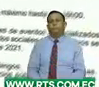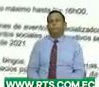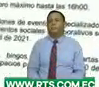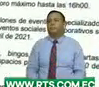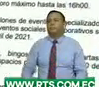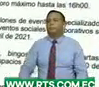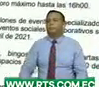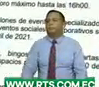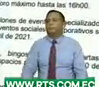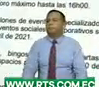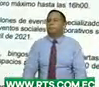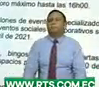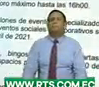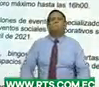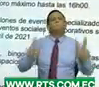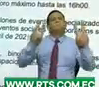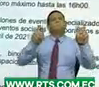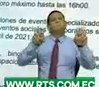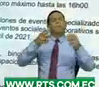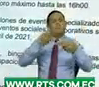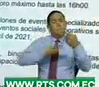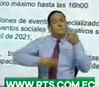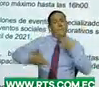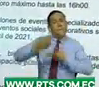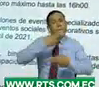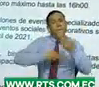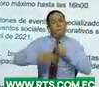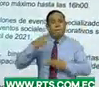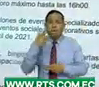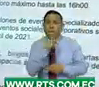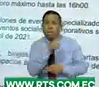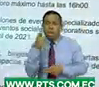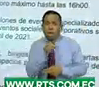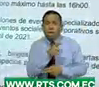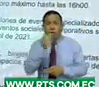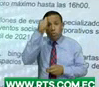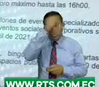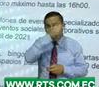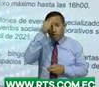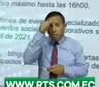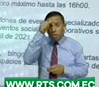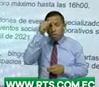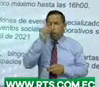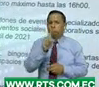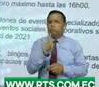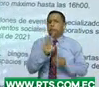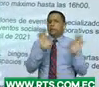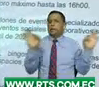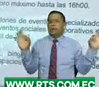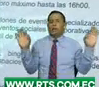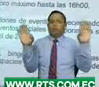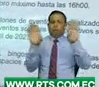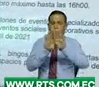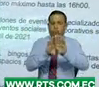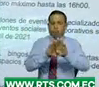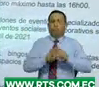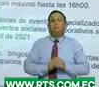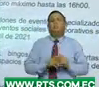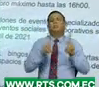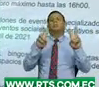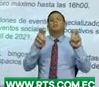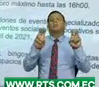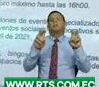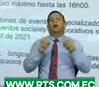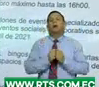no habrá expendio de bebidas alcohólicas de los días domingos del mes de abril del 2021 en cuanto a la regulación de su